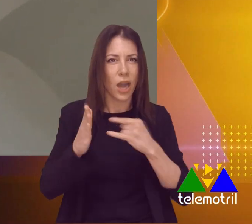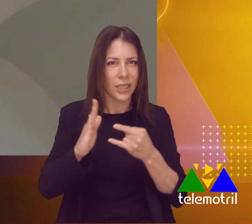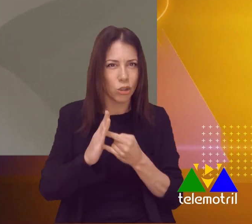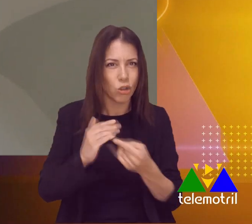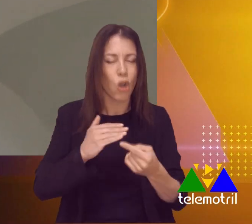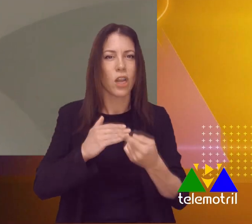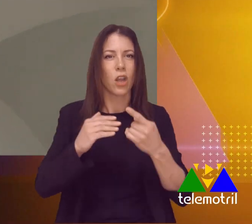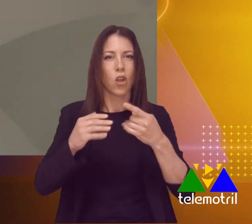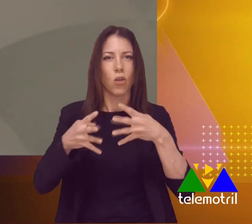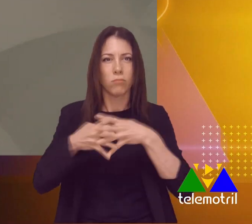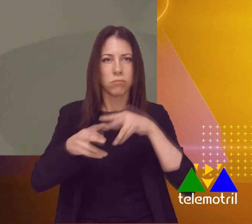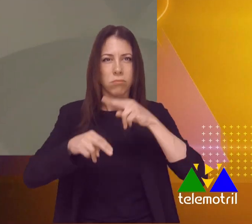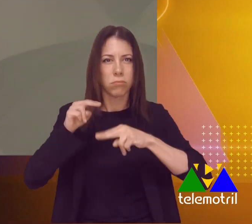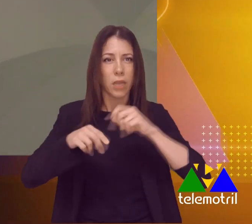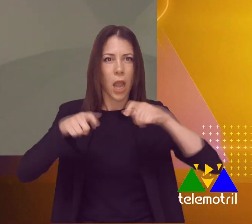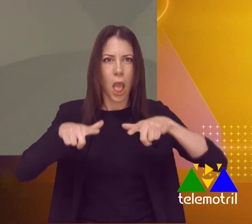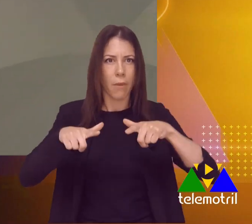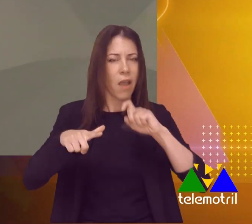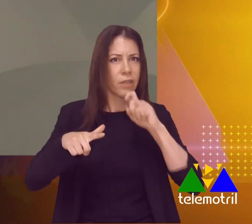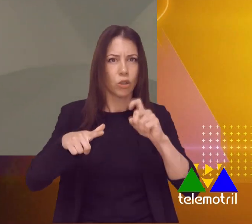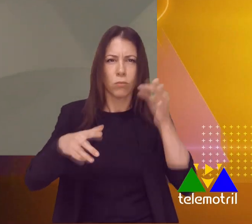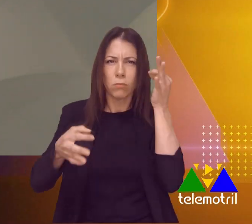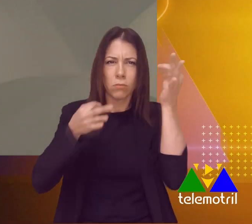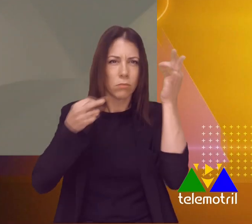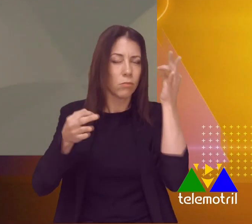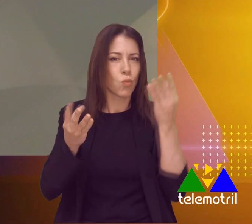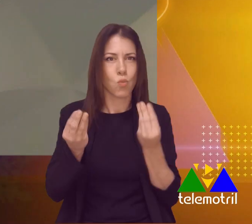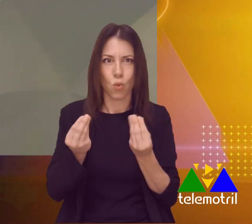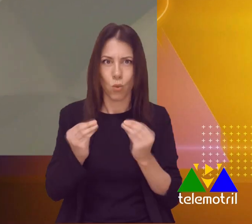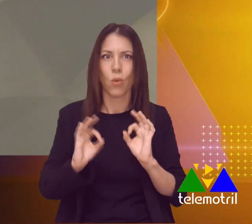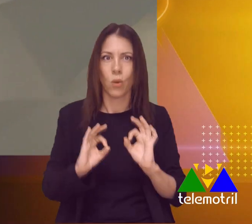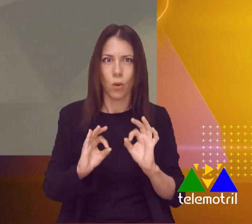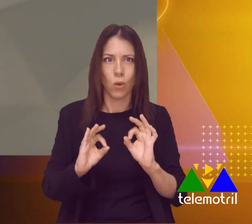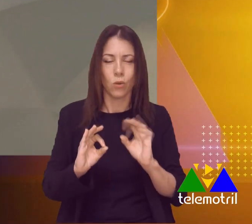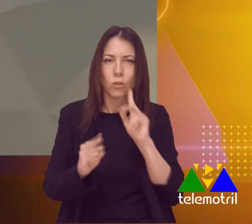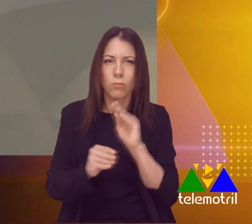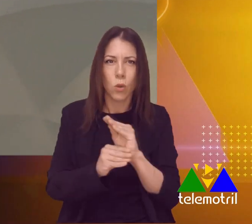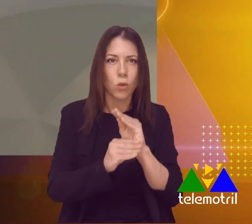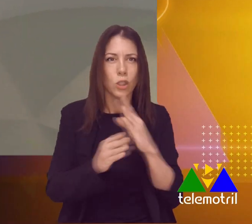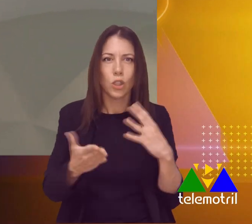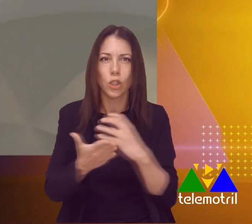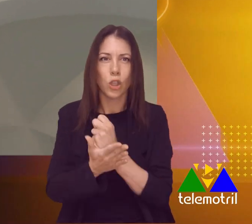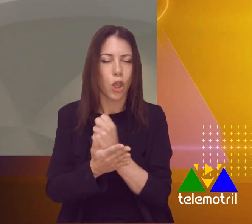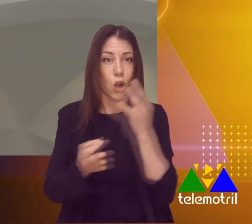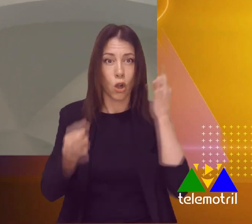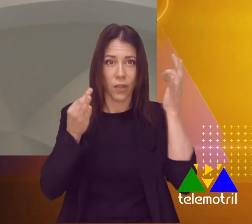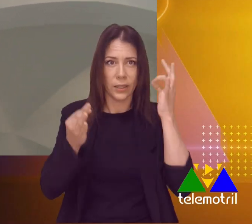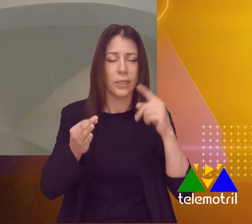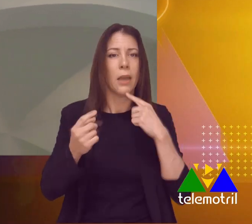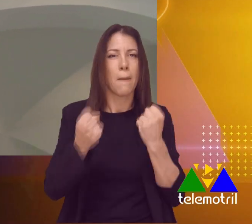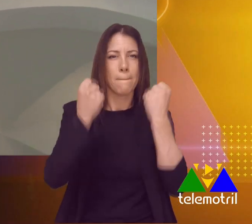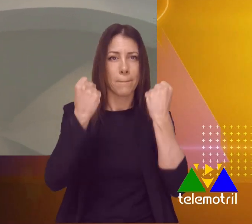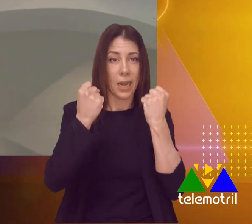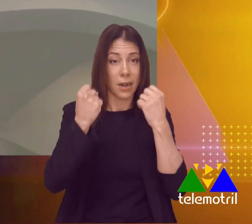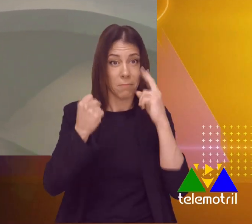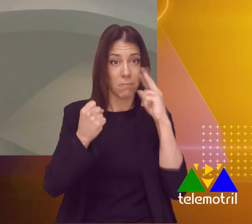arquitectónico de la nave de crucero está muy conseguido. Lo hace a través de 2 arcos, 2 pilares torales, como